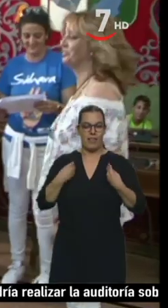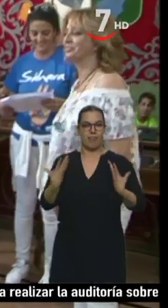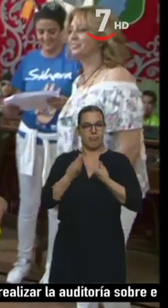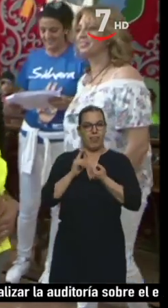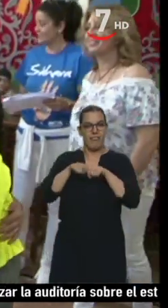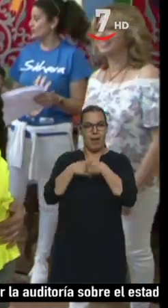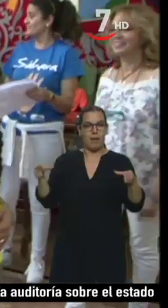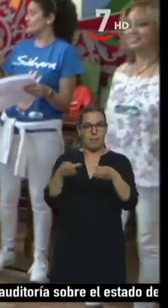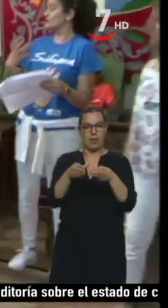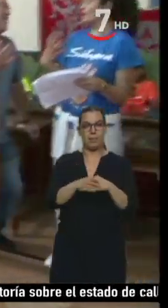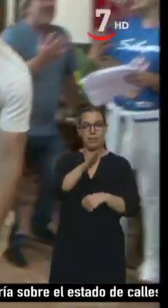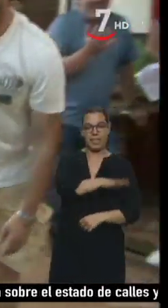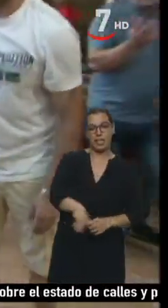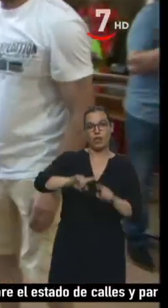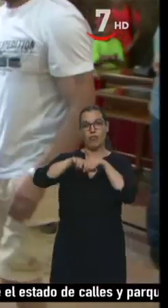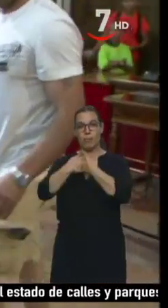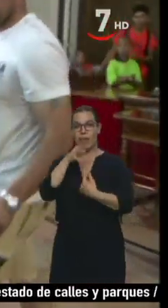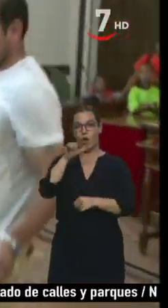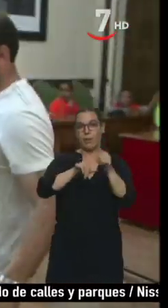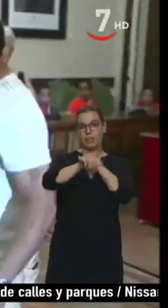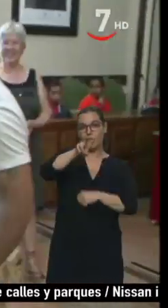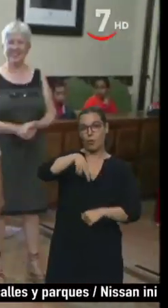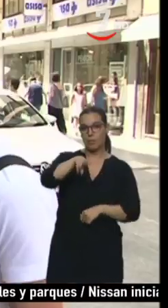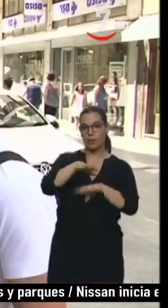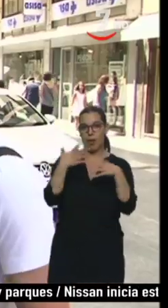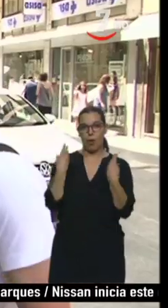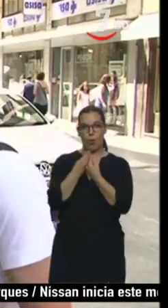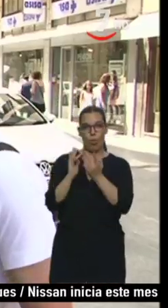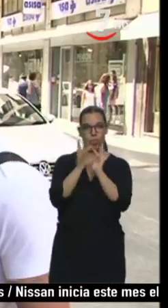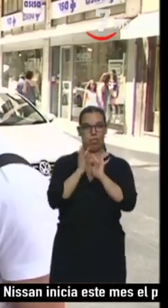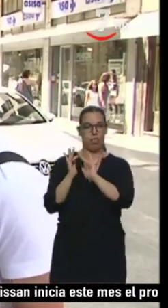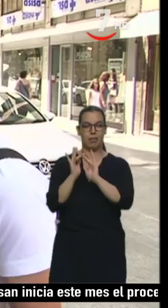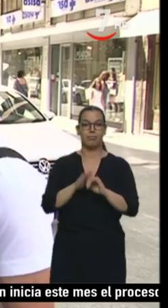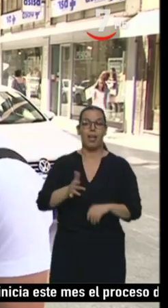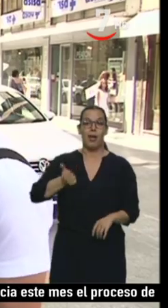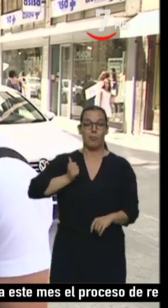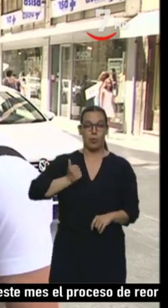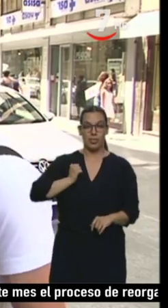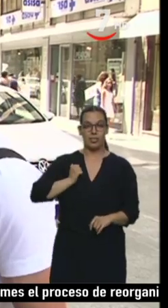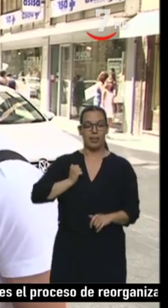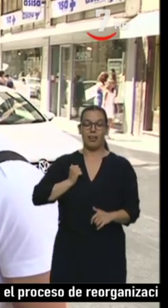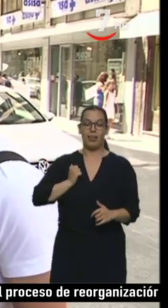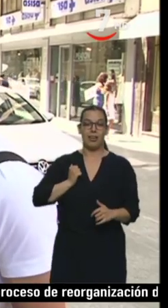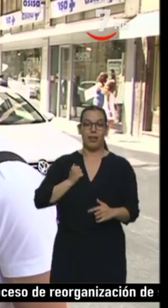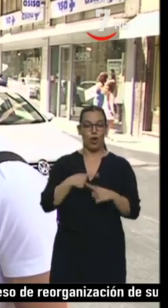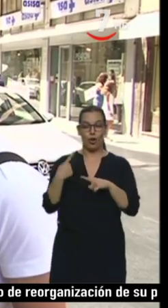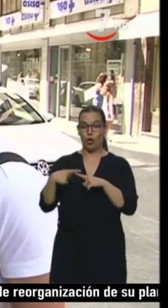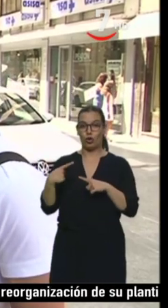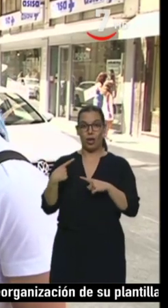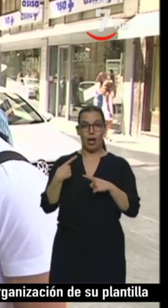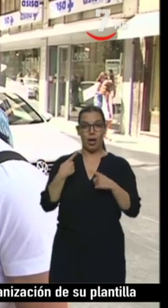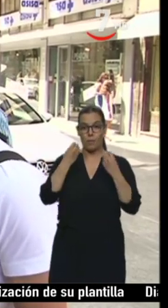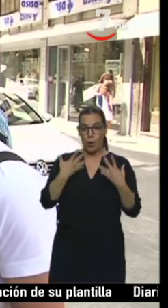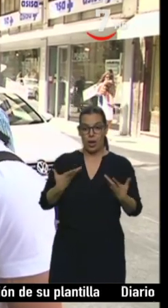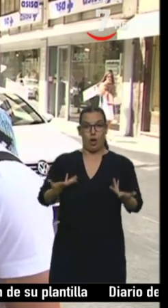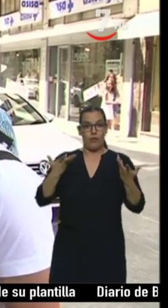Niños saharauis y familias tienen dos meses por delante para estar juntos. Aproveché todo lo bueno que le podamos dar de aquí para